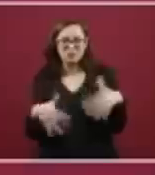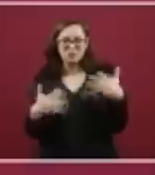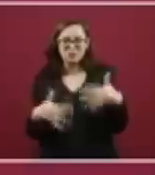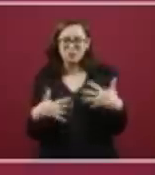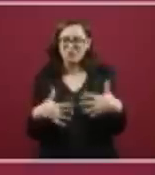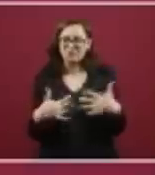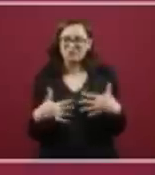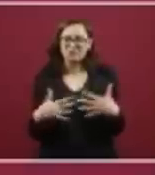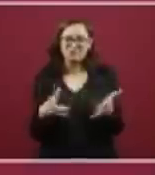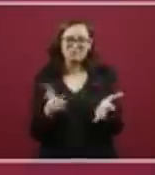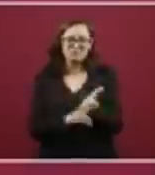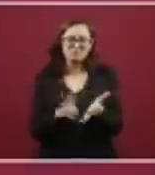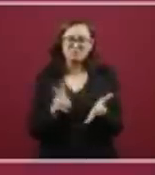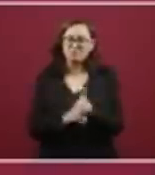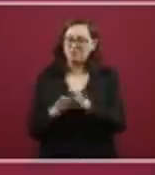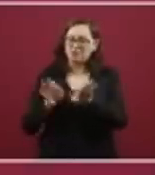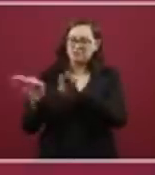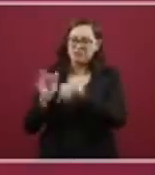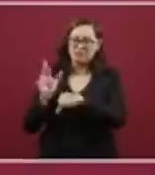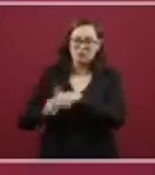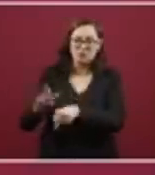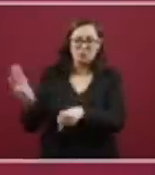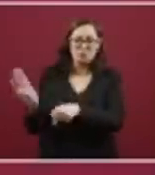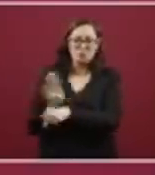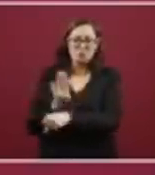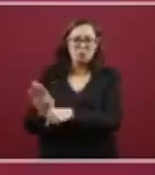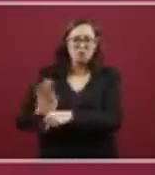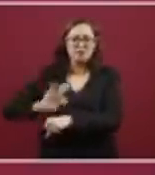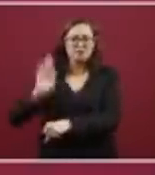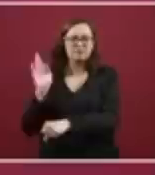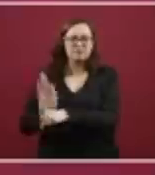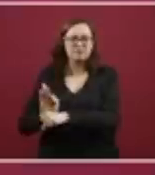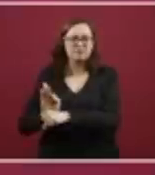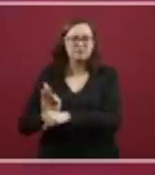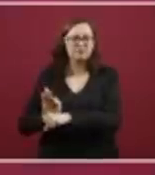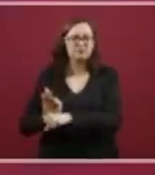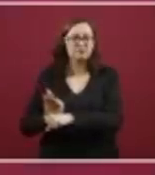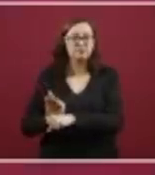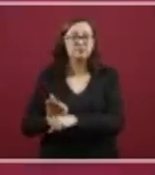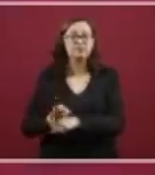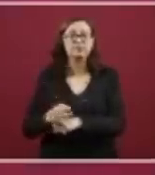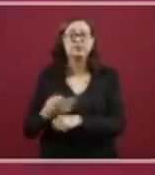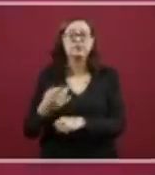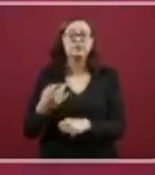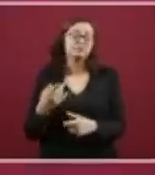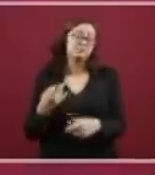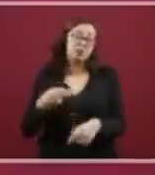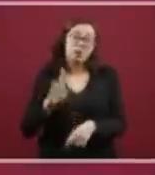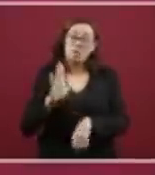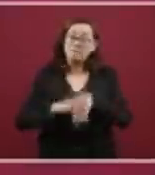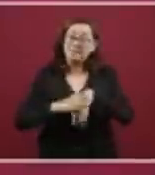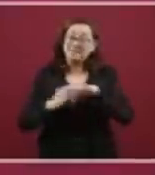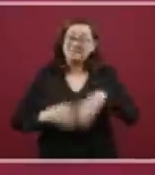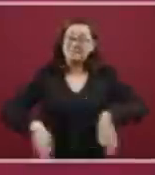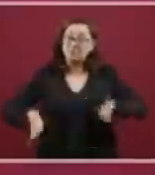para los trabajadores, es de que se garantiza la democracia sindical,